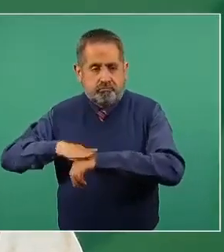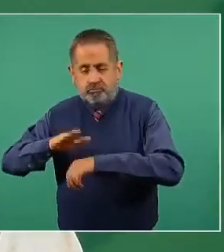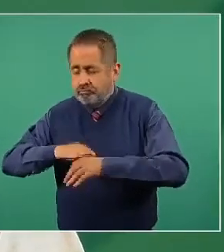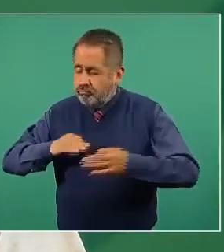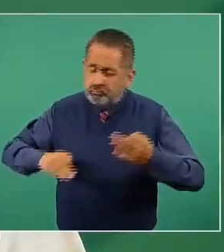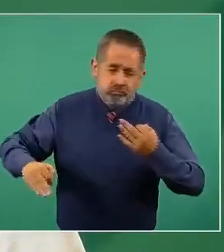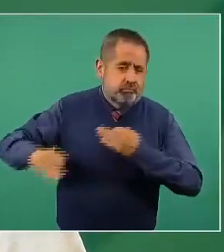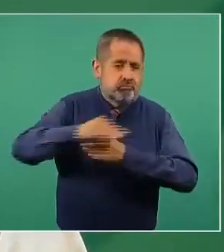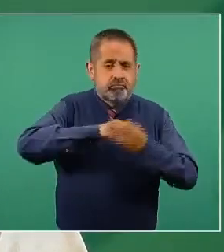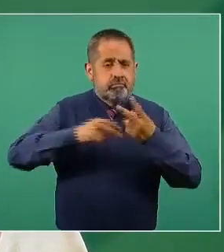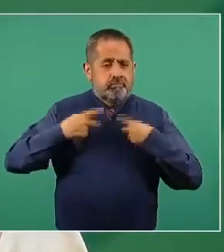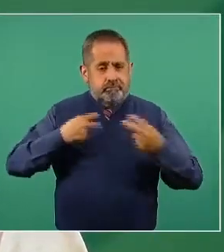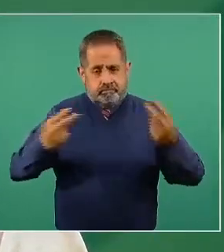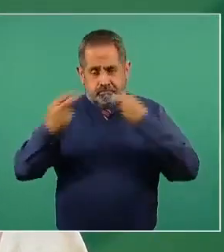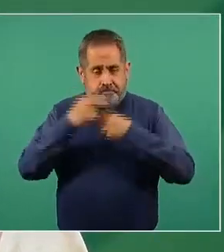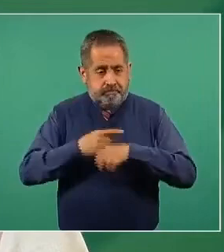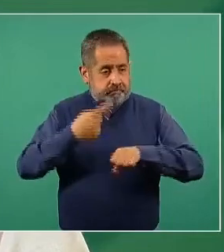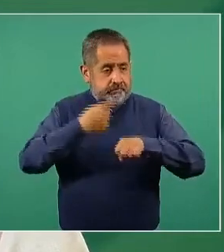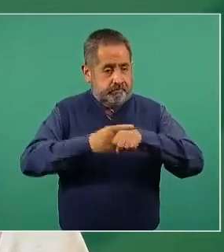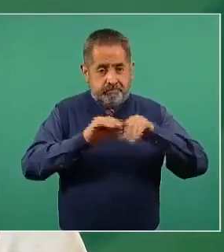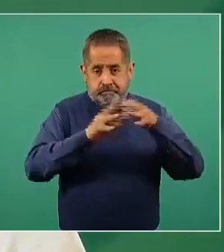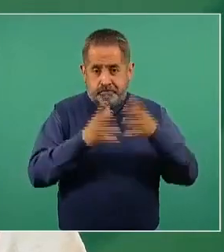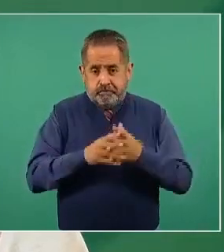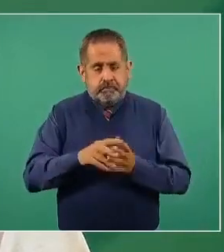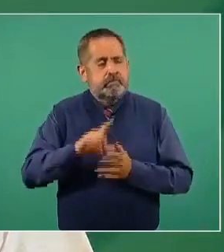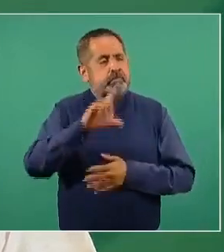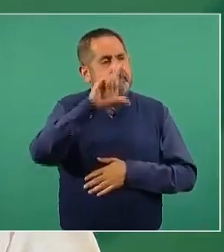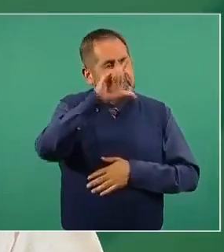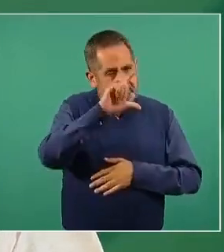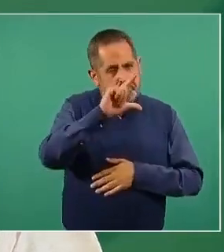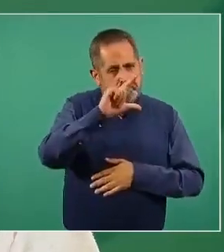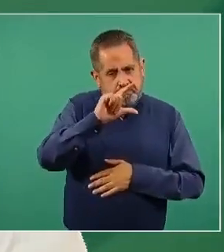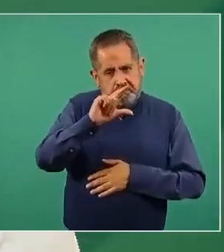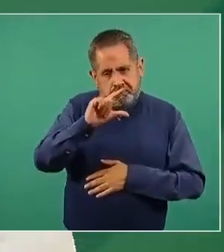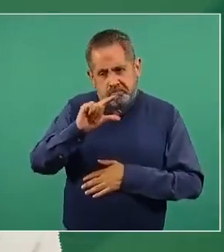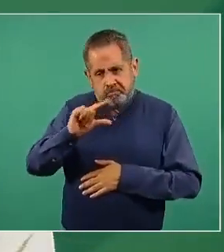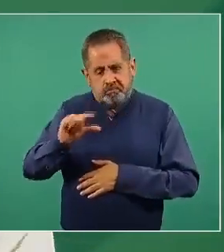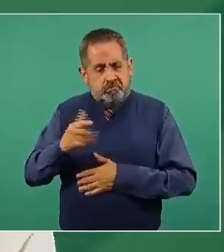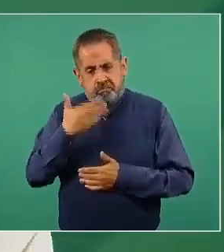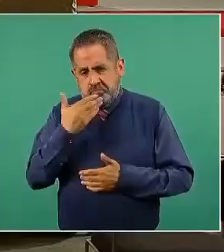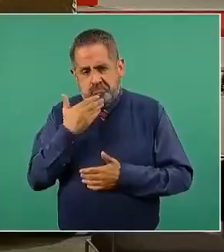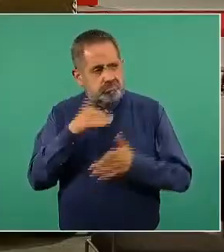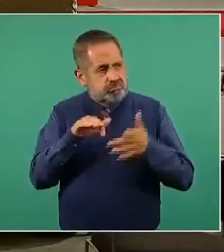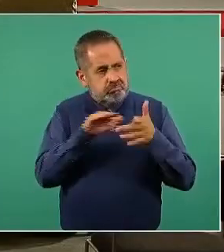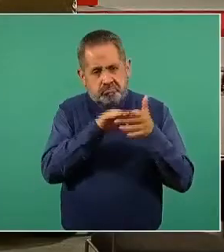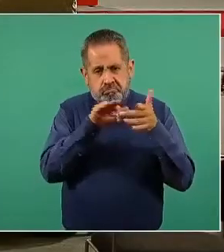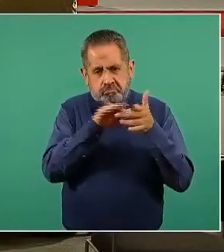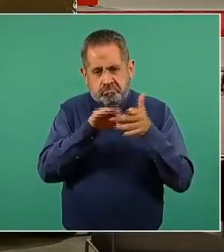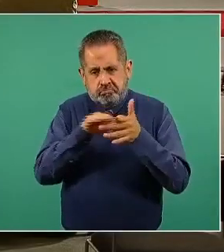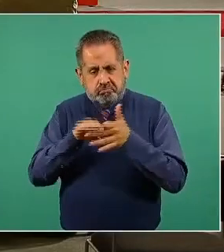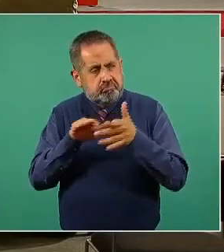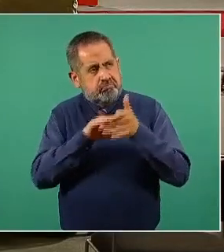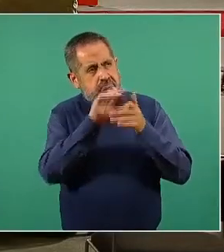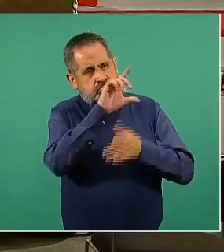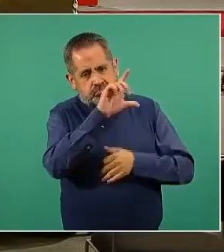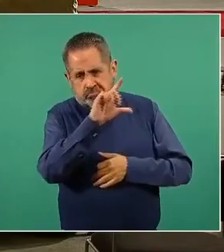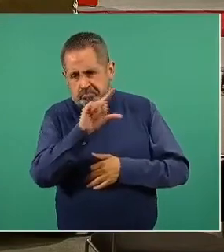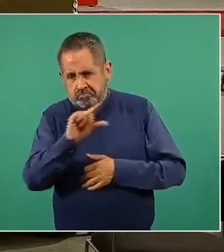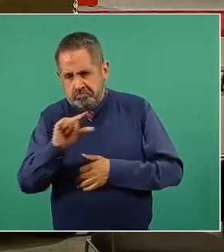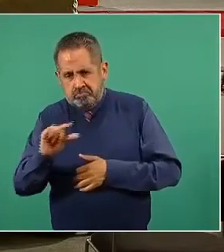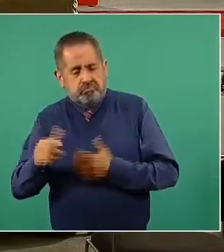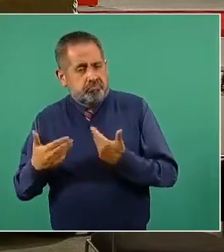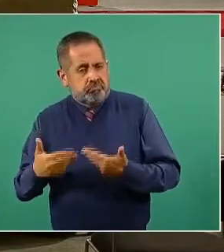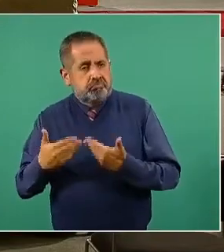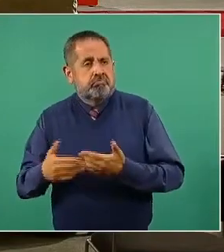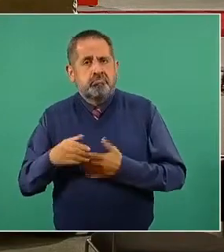de México. La epidemia va en un descenso muy consistente, muy sostenido. Cerramos